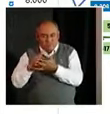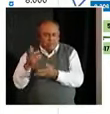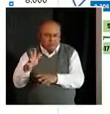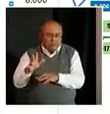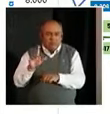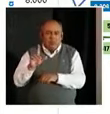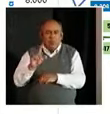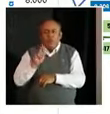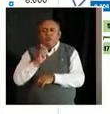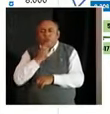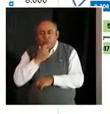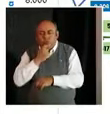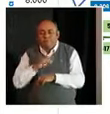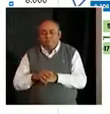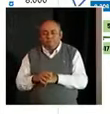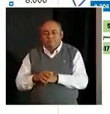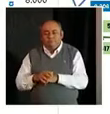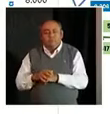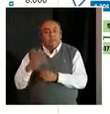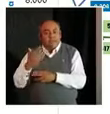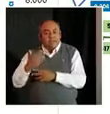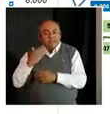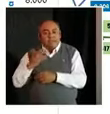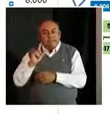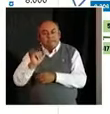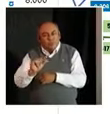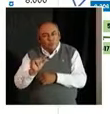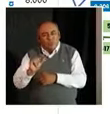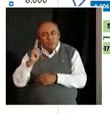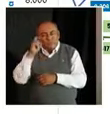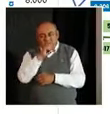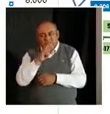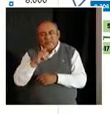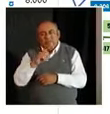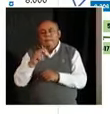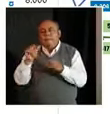periodo. Tuvimos una pequeña dificultad en enero,